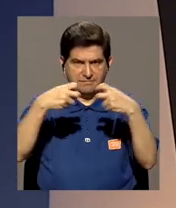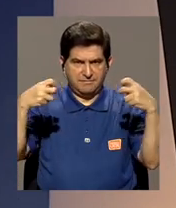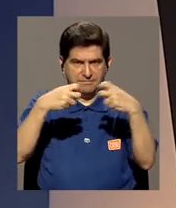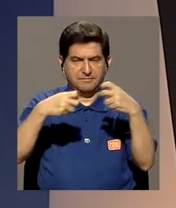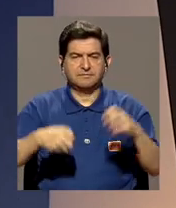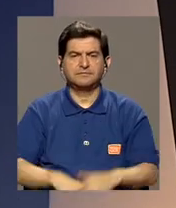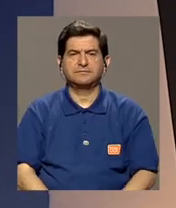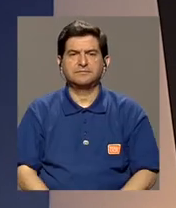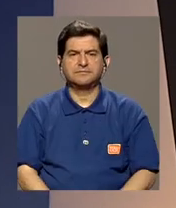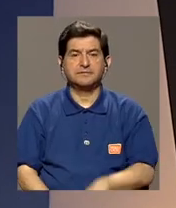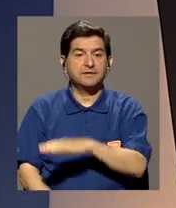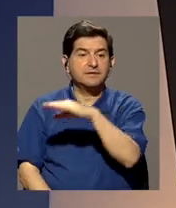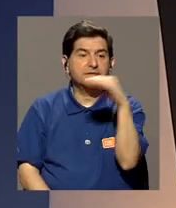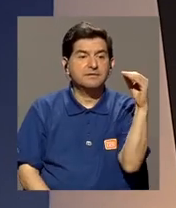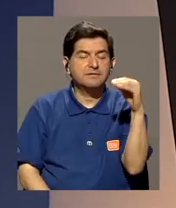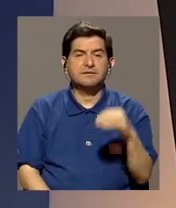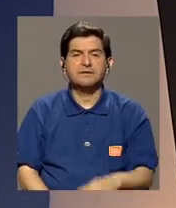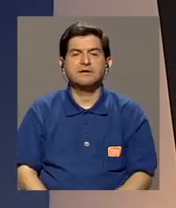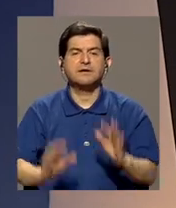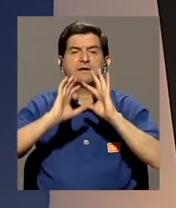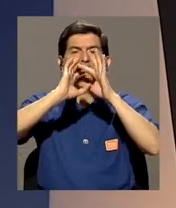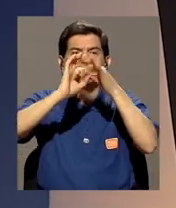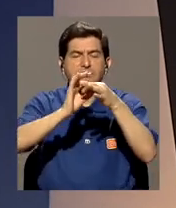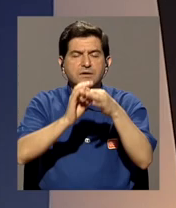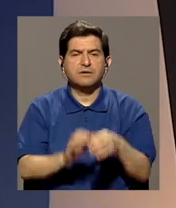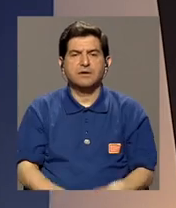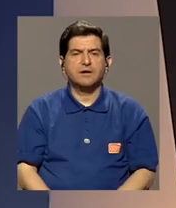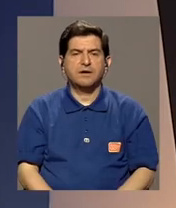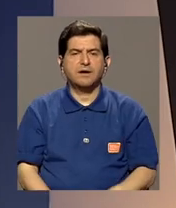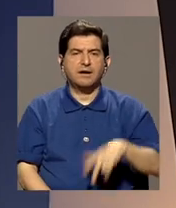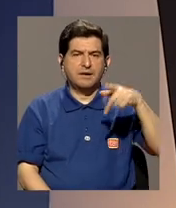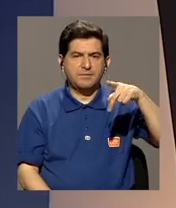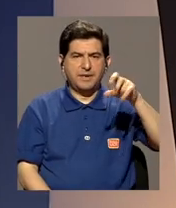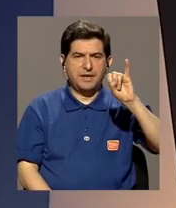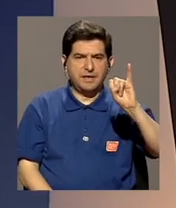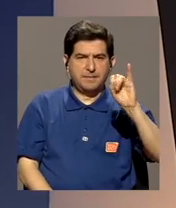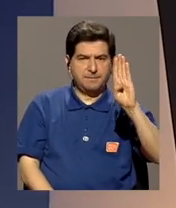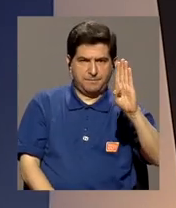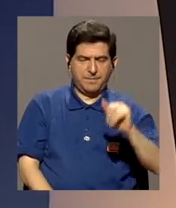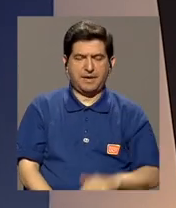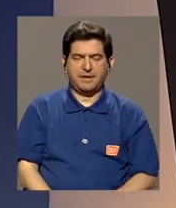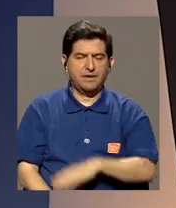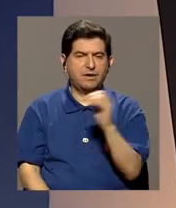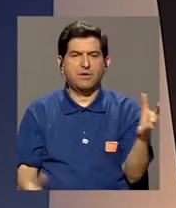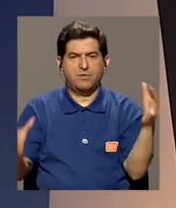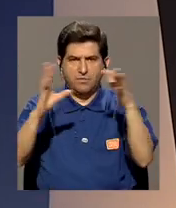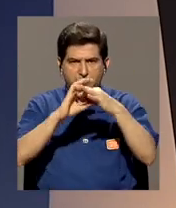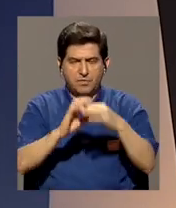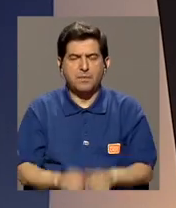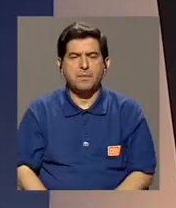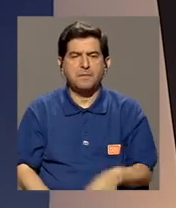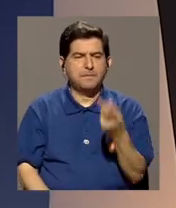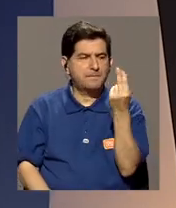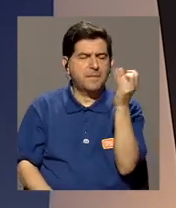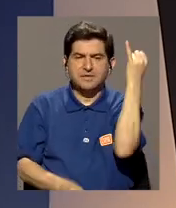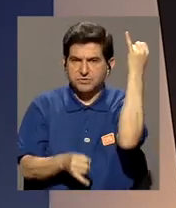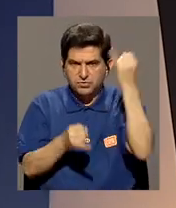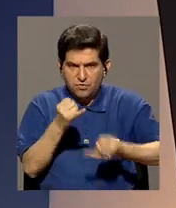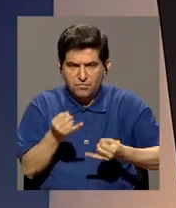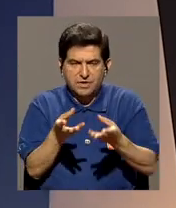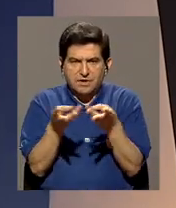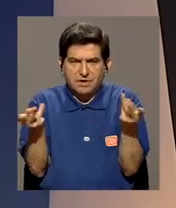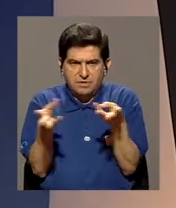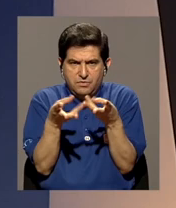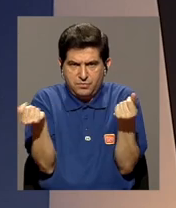este interés respecto al producto interno bruto o respecto al precio final de los